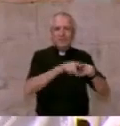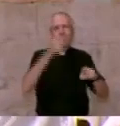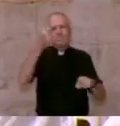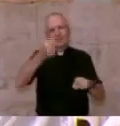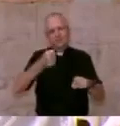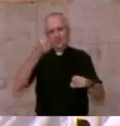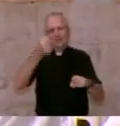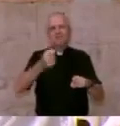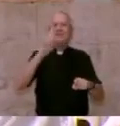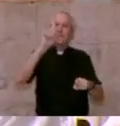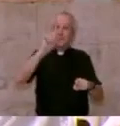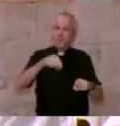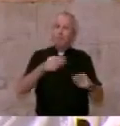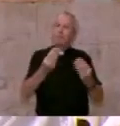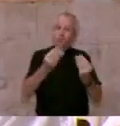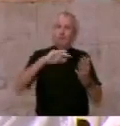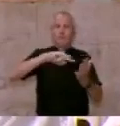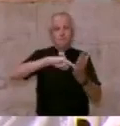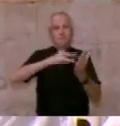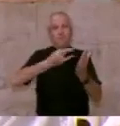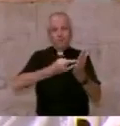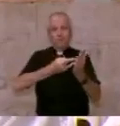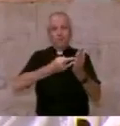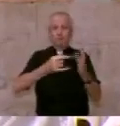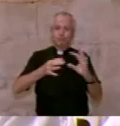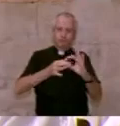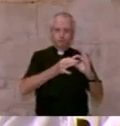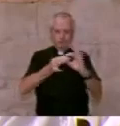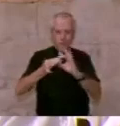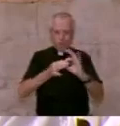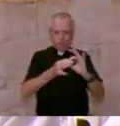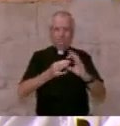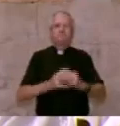también muchos proyectos comunes.